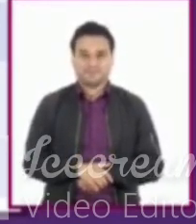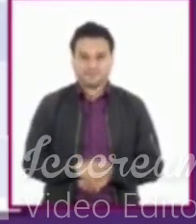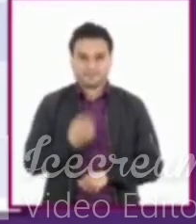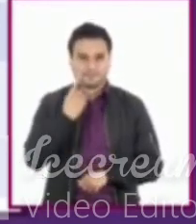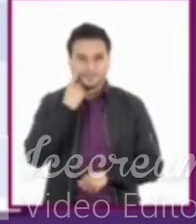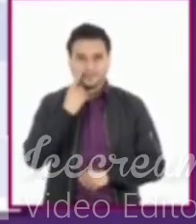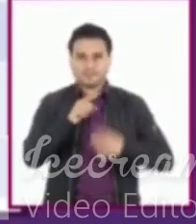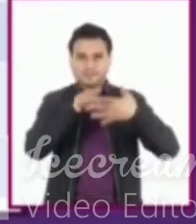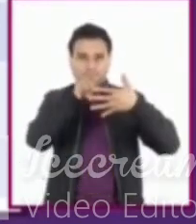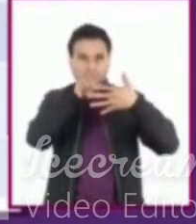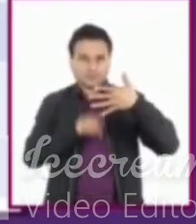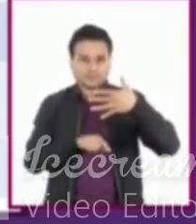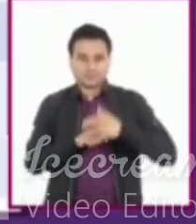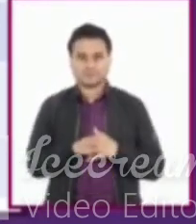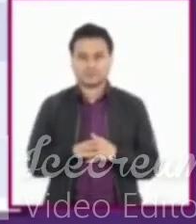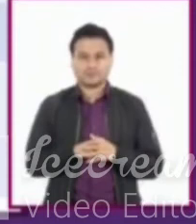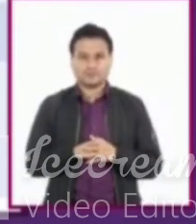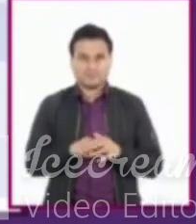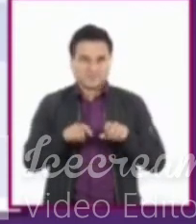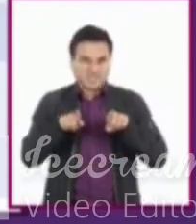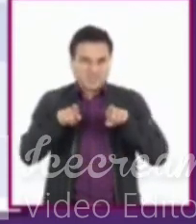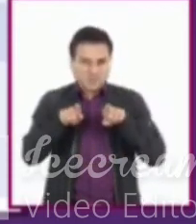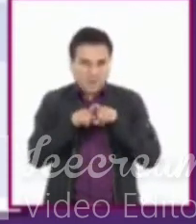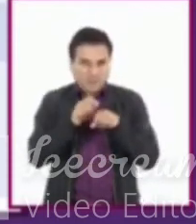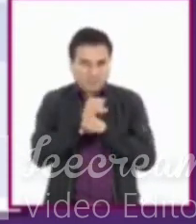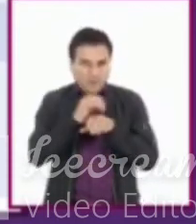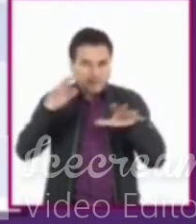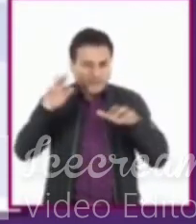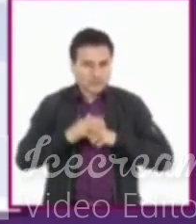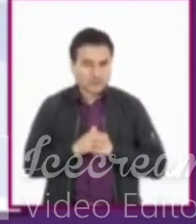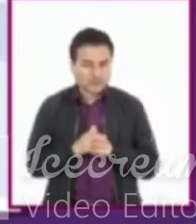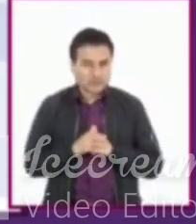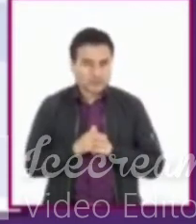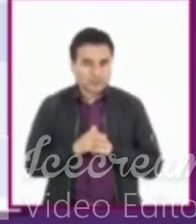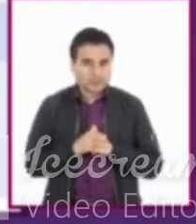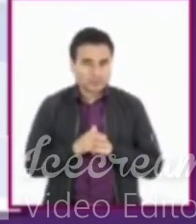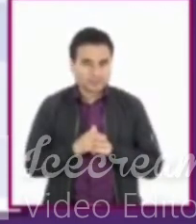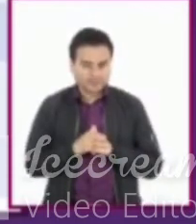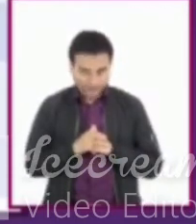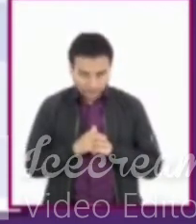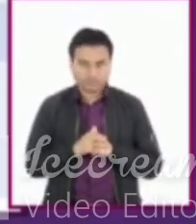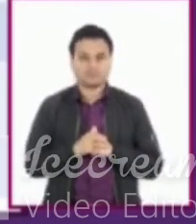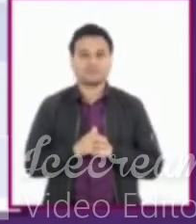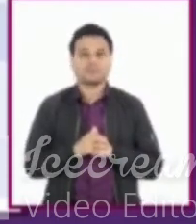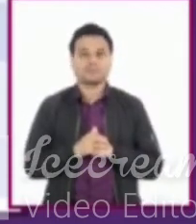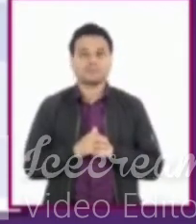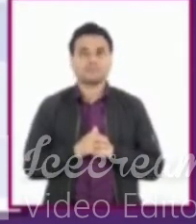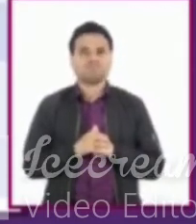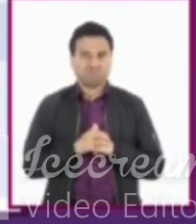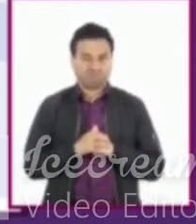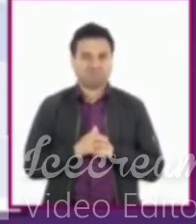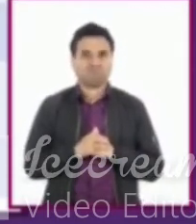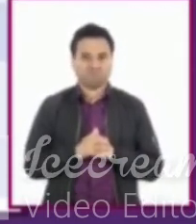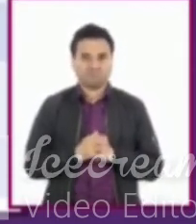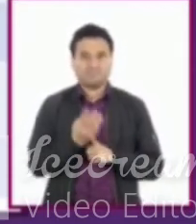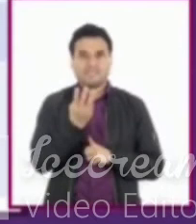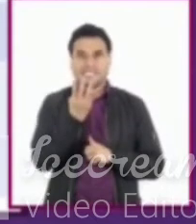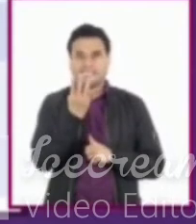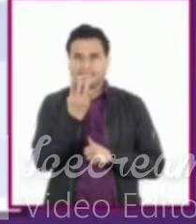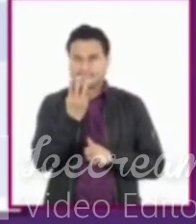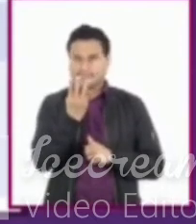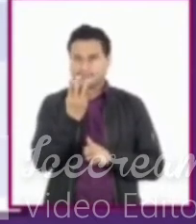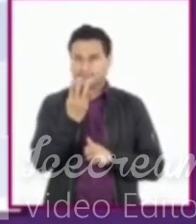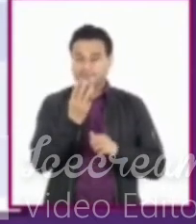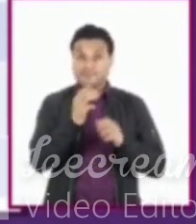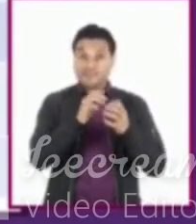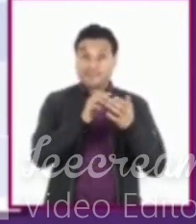son semejanza en cuanto a los datos. En los 3 casos se habla sobre situaciones de selección